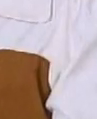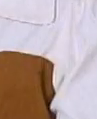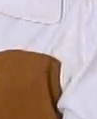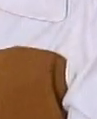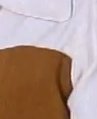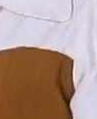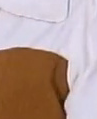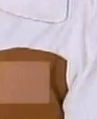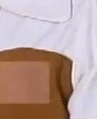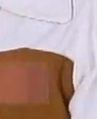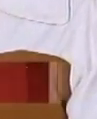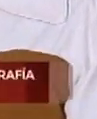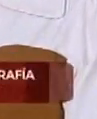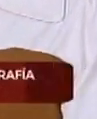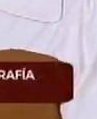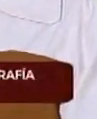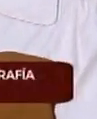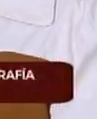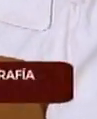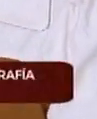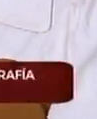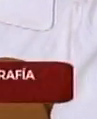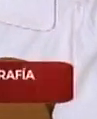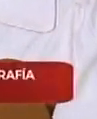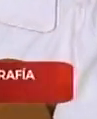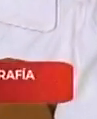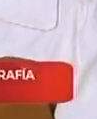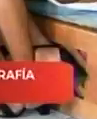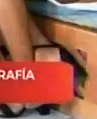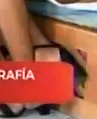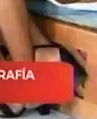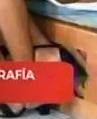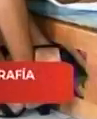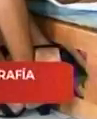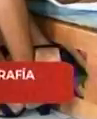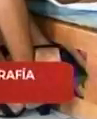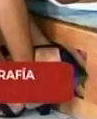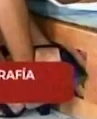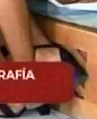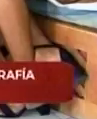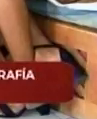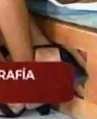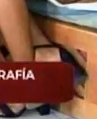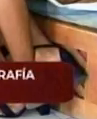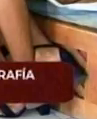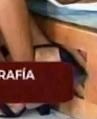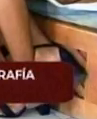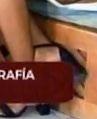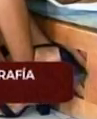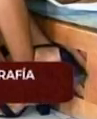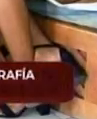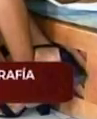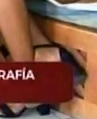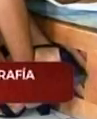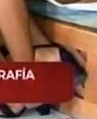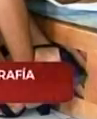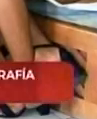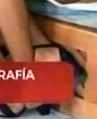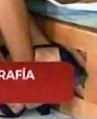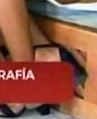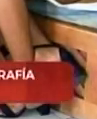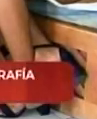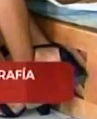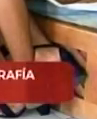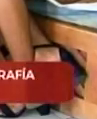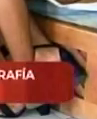de la comunicación están apostando por un periodismo especializado, que justamente le brinde más conocimiento al periodista.